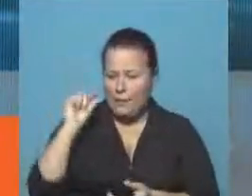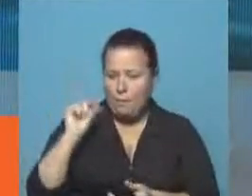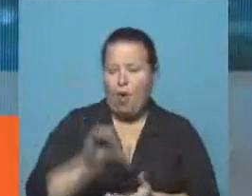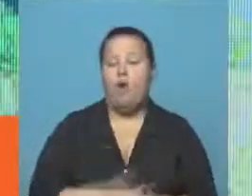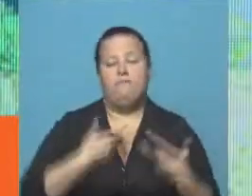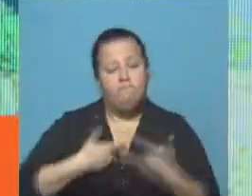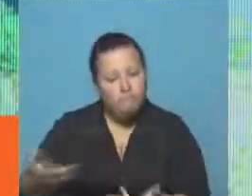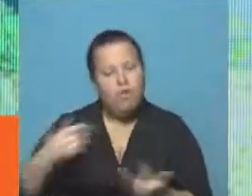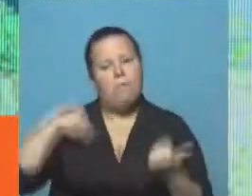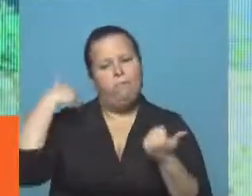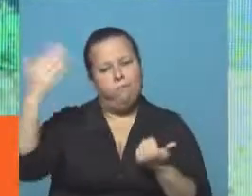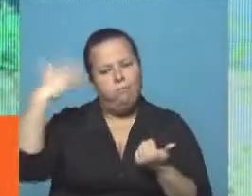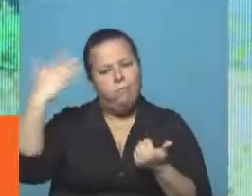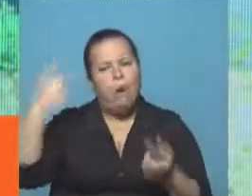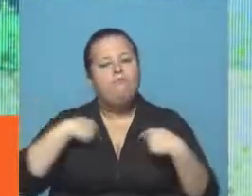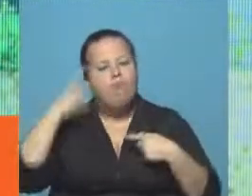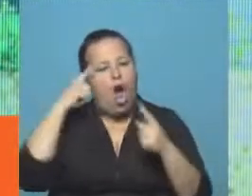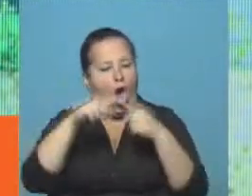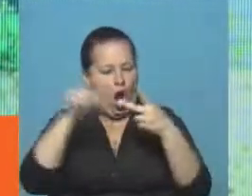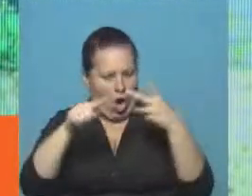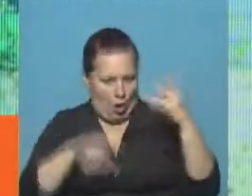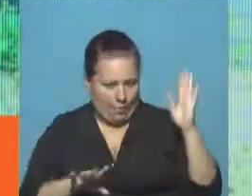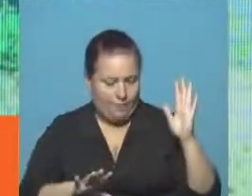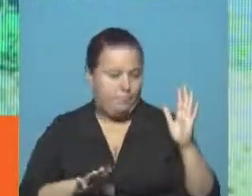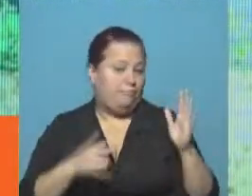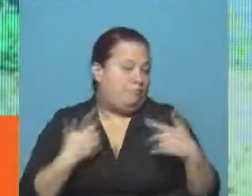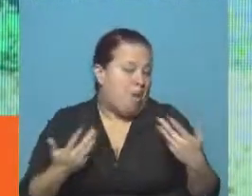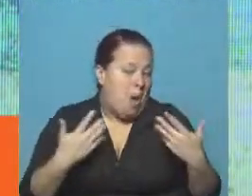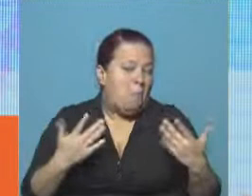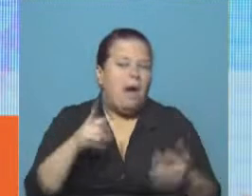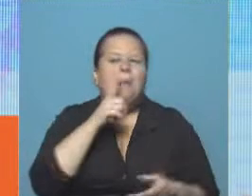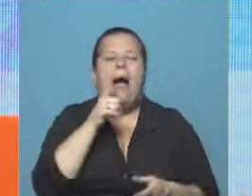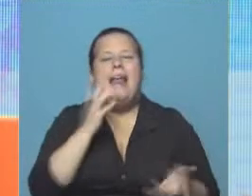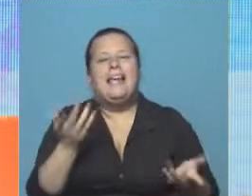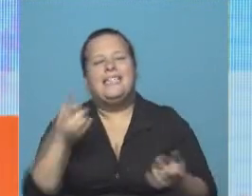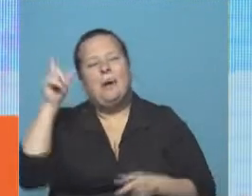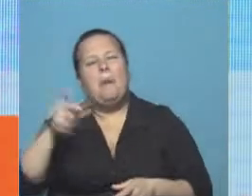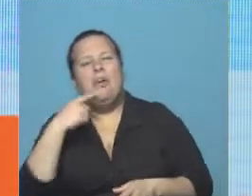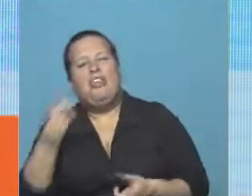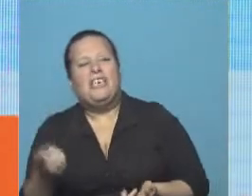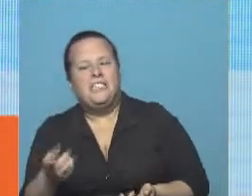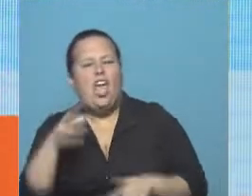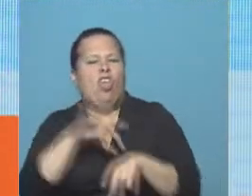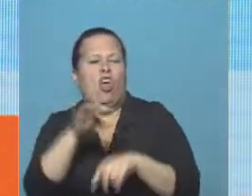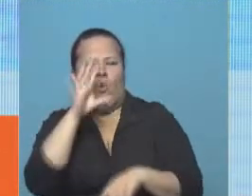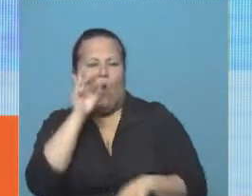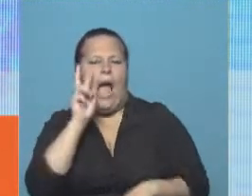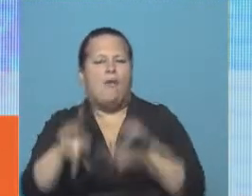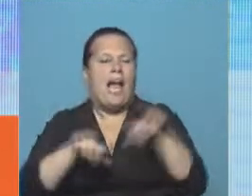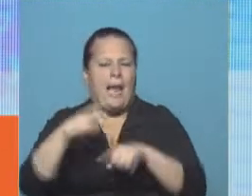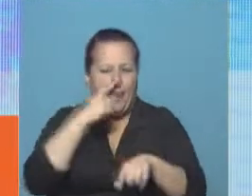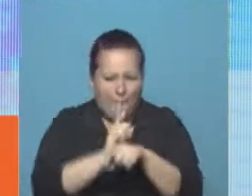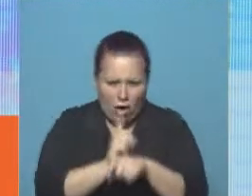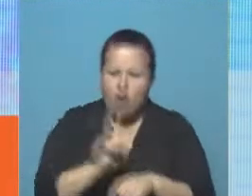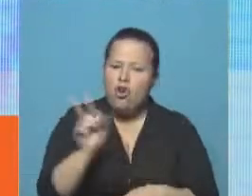tiempo, donde hice una exposición de cuáles eran mis argumentos. Argumentos que pueden parecer, a lo mejor alguien dijo, el doctor nunca vio una carrera de galgos.